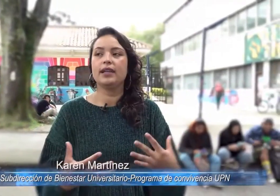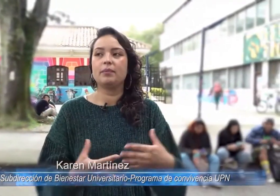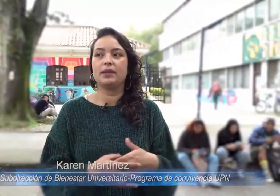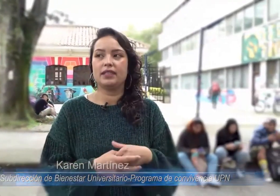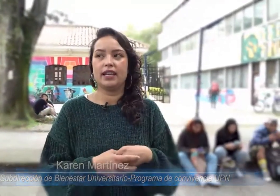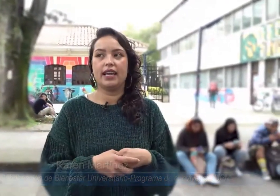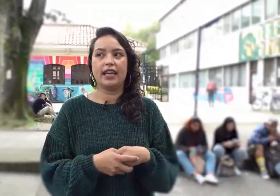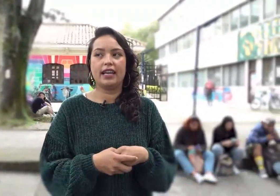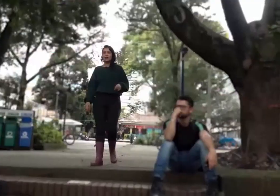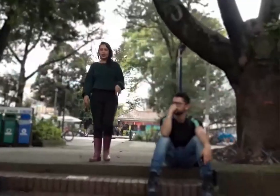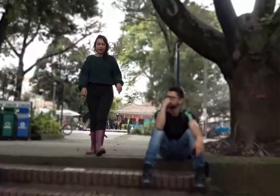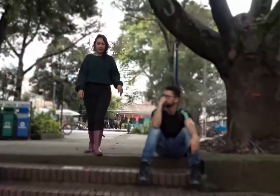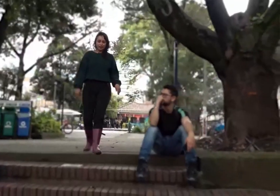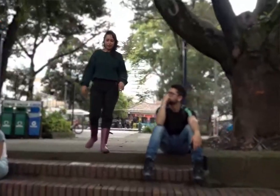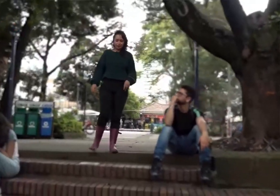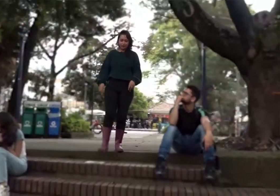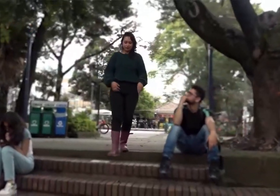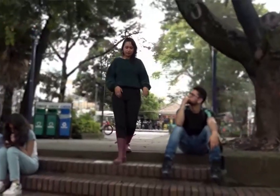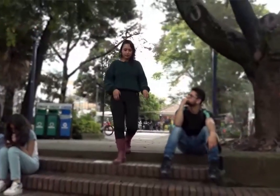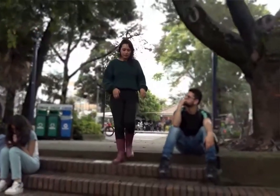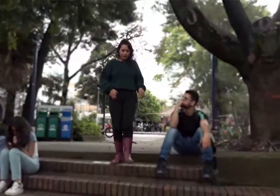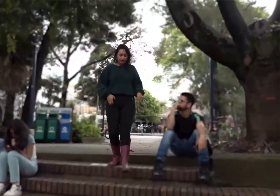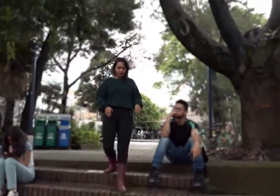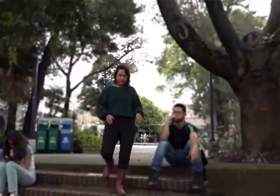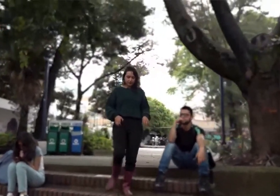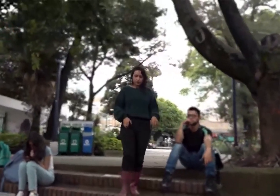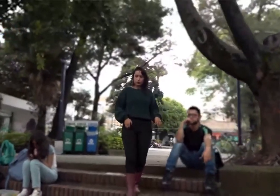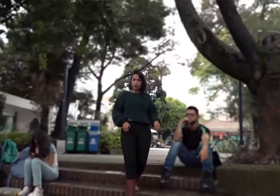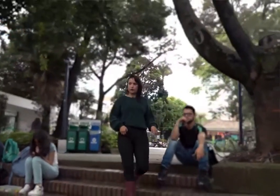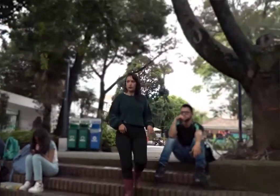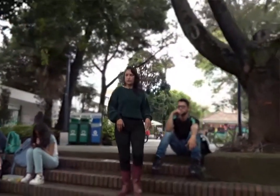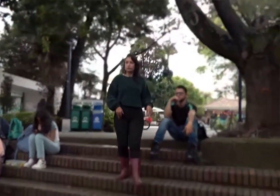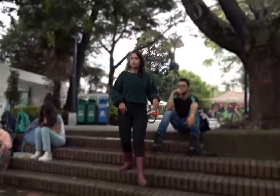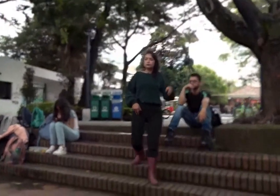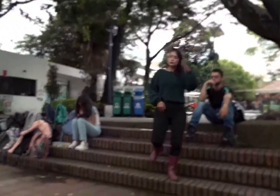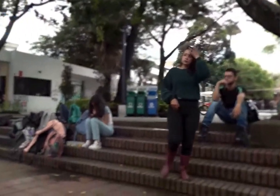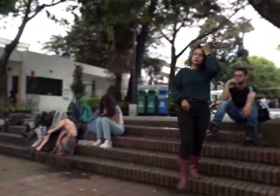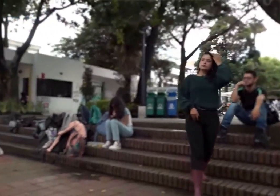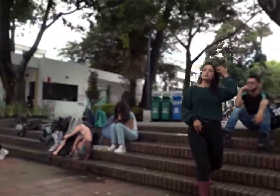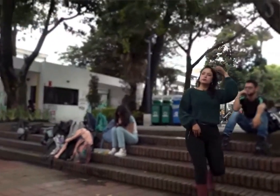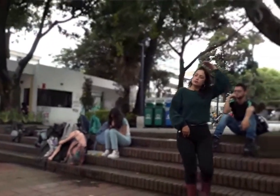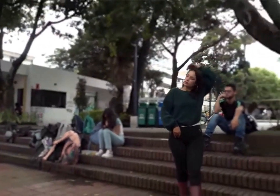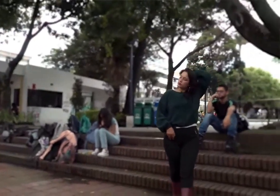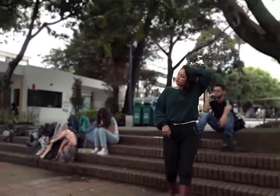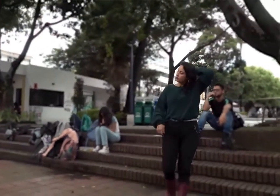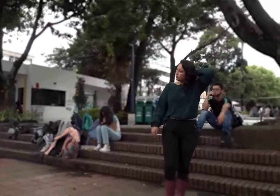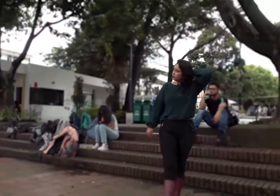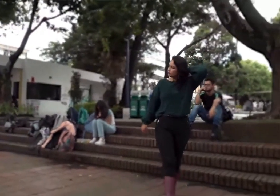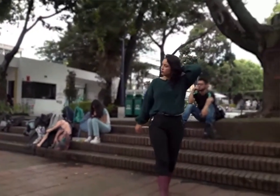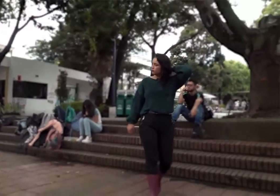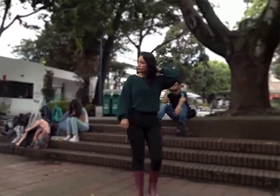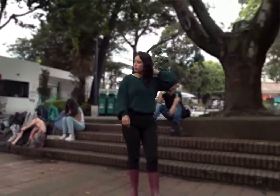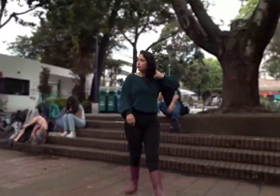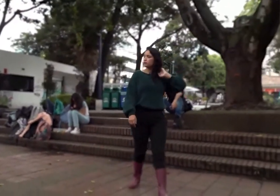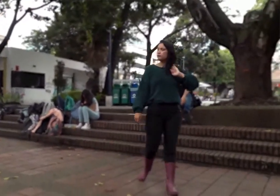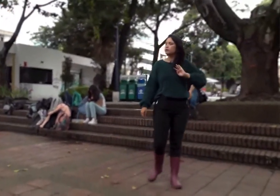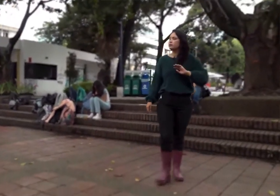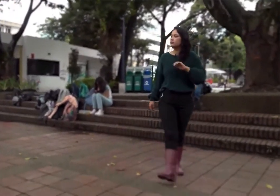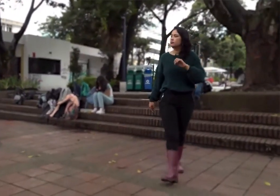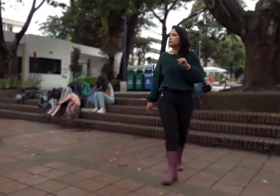luego empecé la maestría en desarrollo educativo y social. Durante ese proceso de formación, pues me